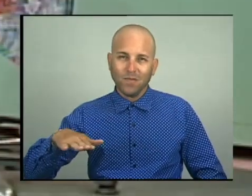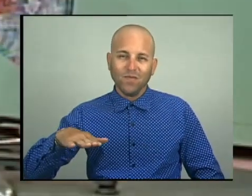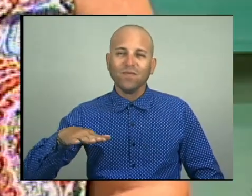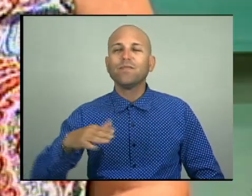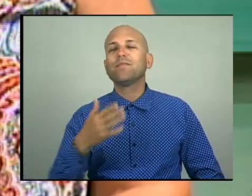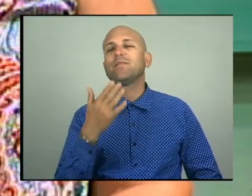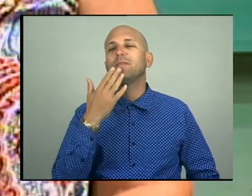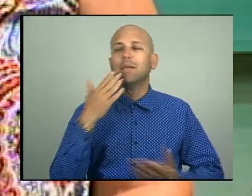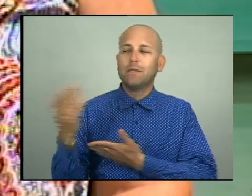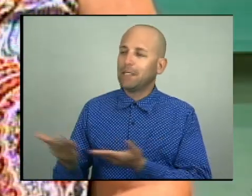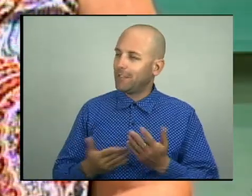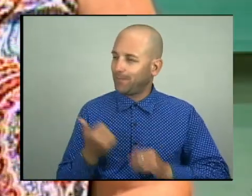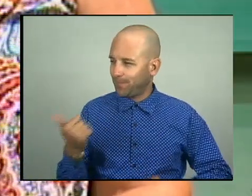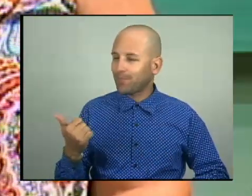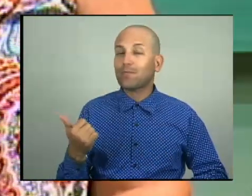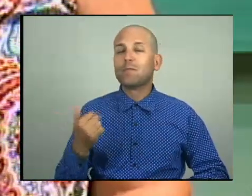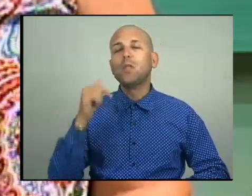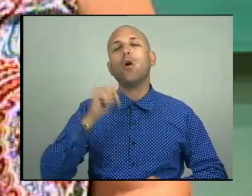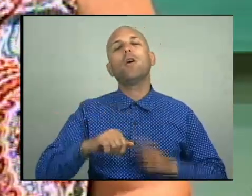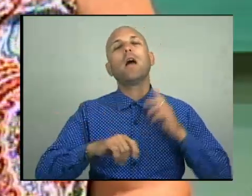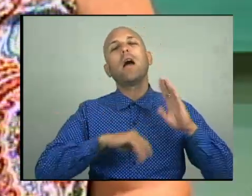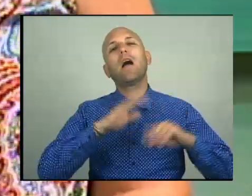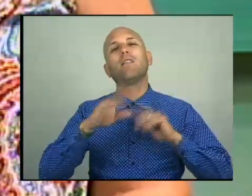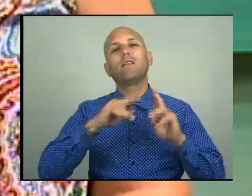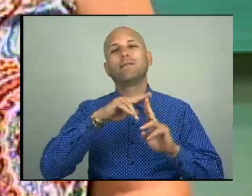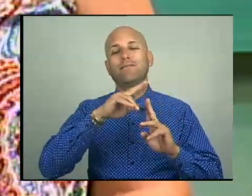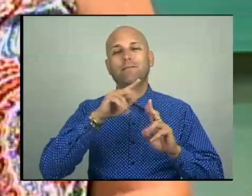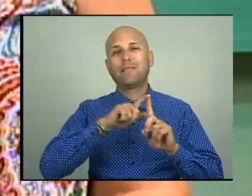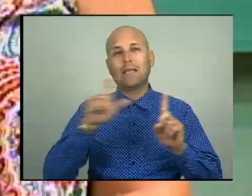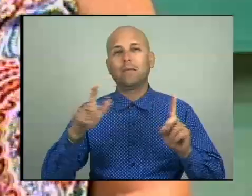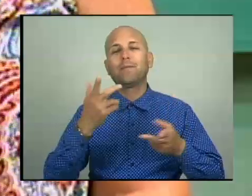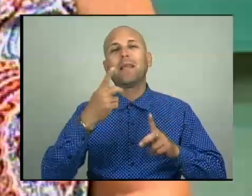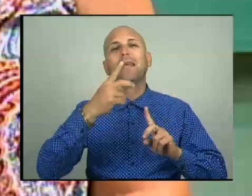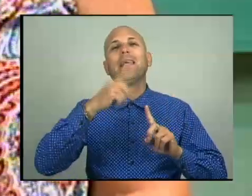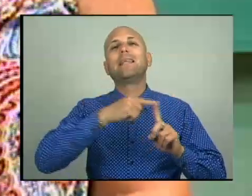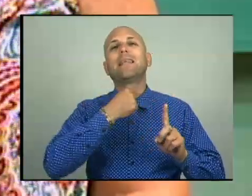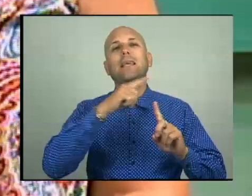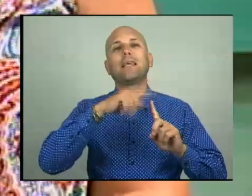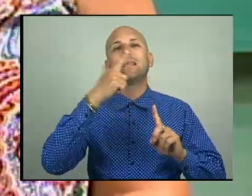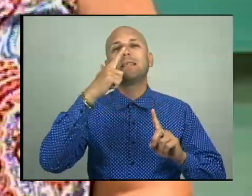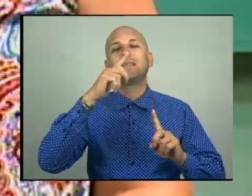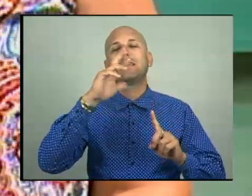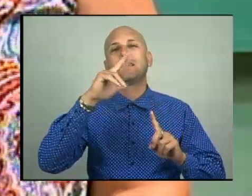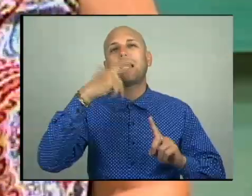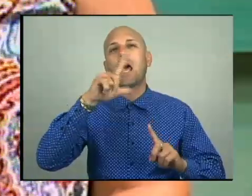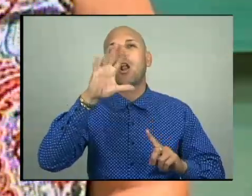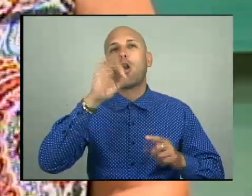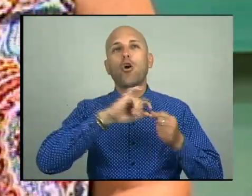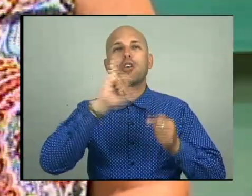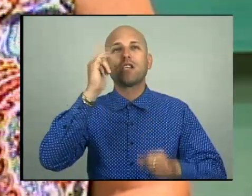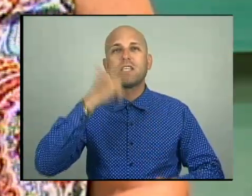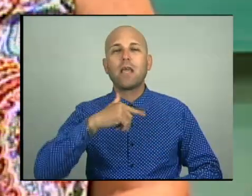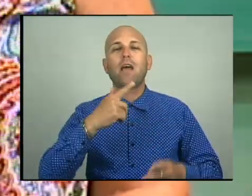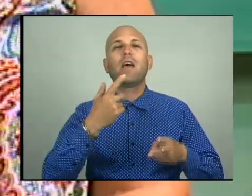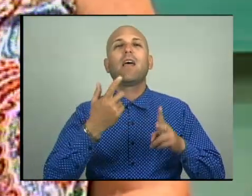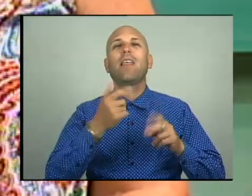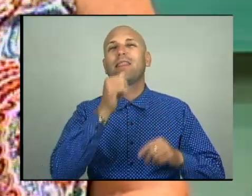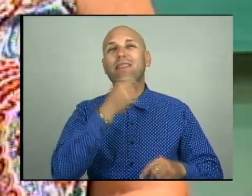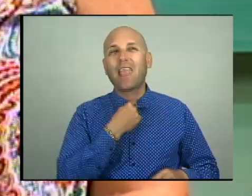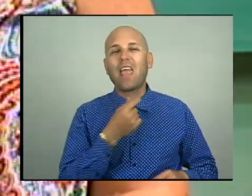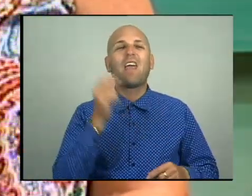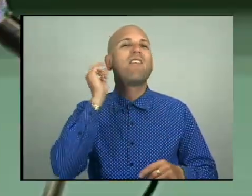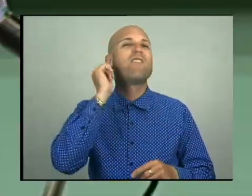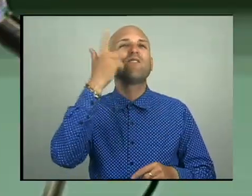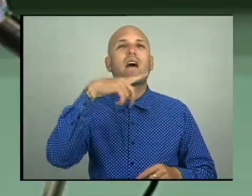decía yo el tema de la emisión, que estaremos conversando acerca de la tetralogía de Fallot. ¿Y qué es la tetralogía de Fallot? Bueno,